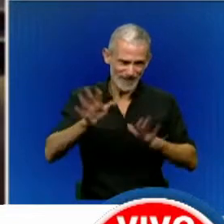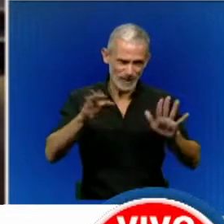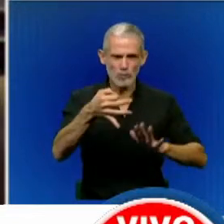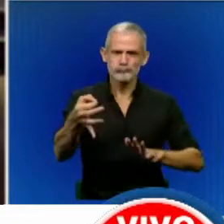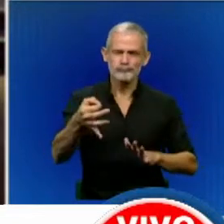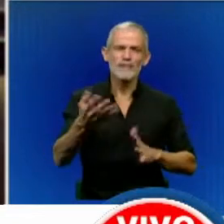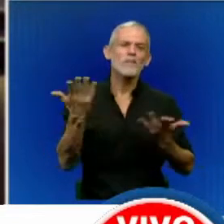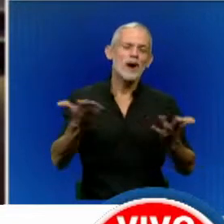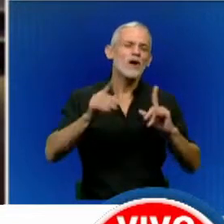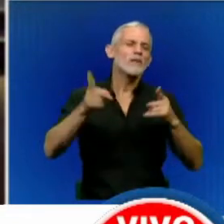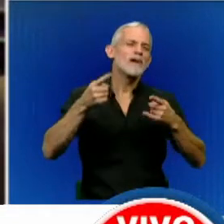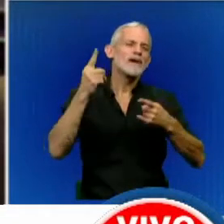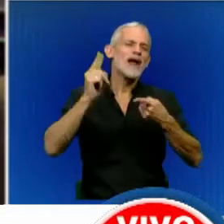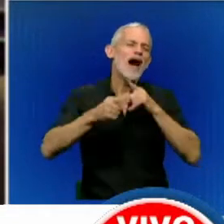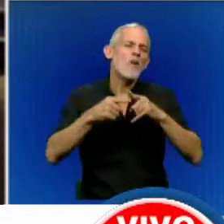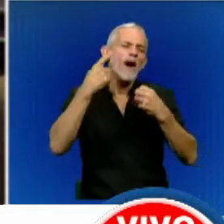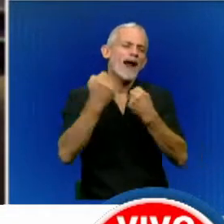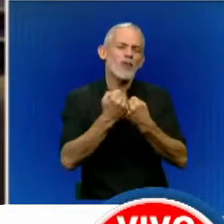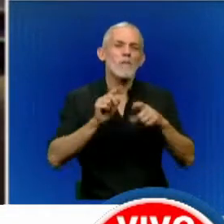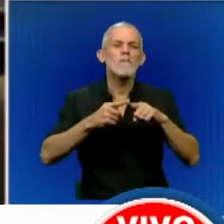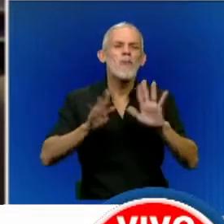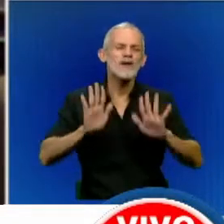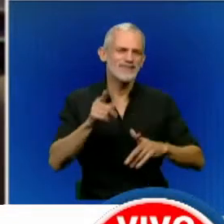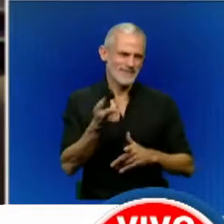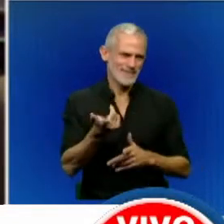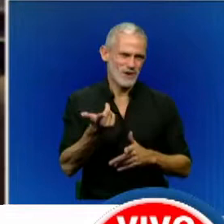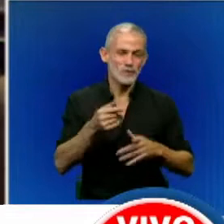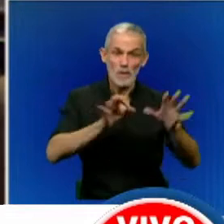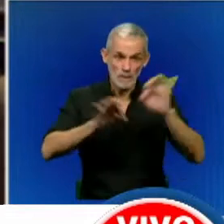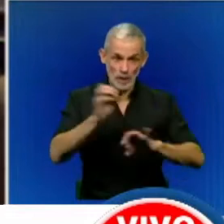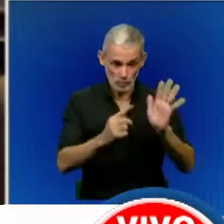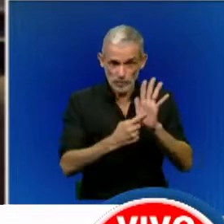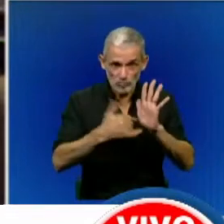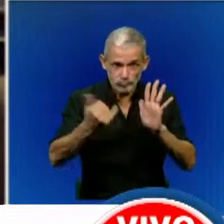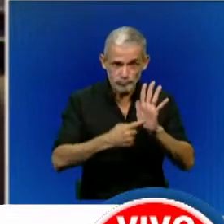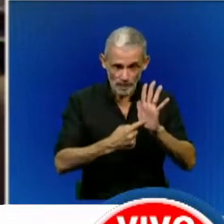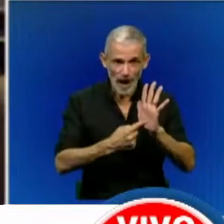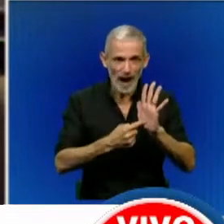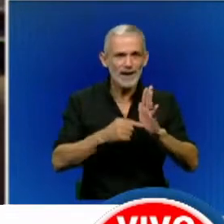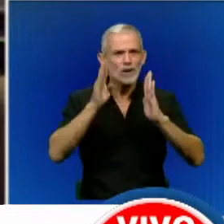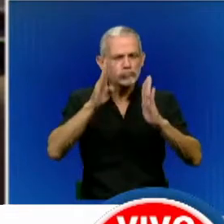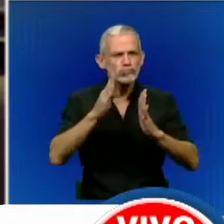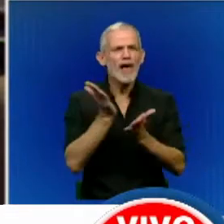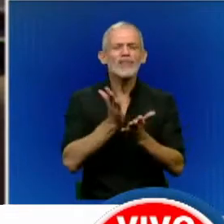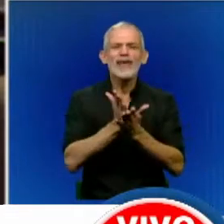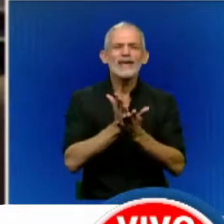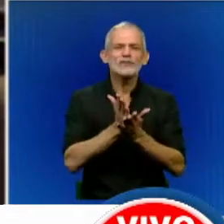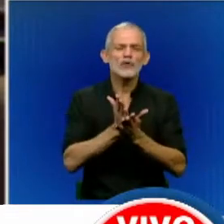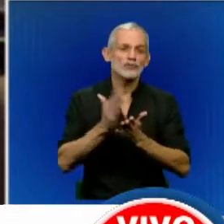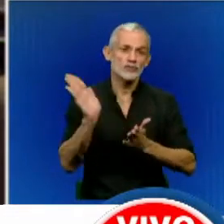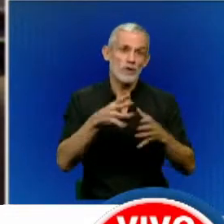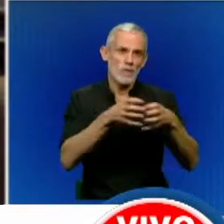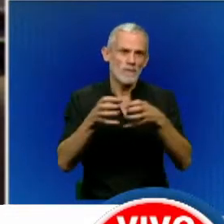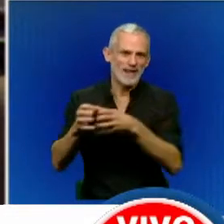es cierto que es un acuerdo político que, como lo dice el proyecto, atiende los derechos subjetivos de los